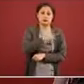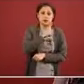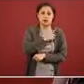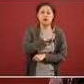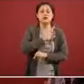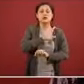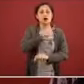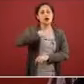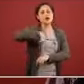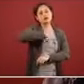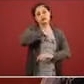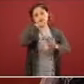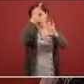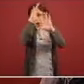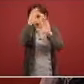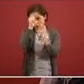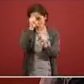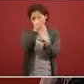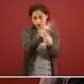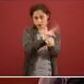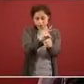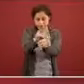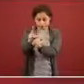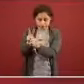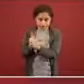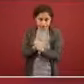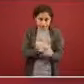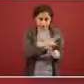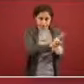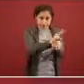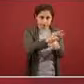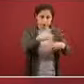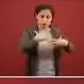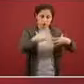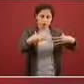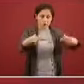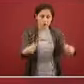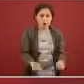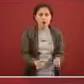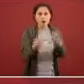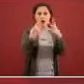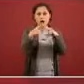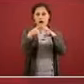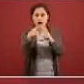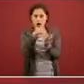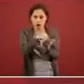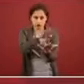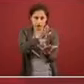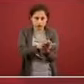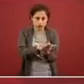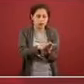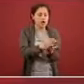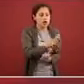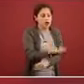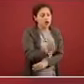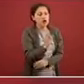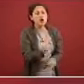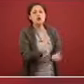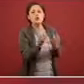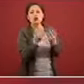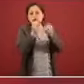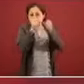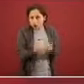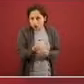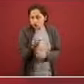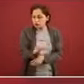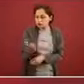correcta vigilancia epidemiológica y se notifiquen adecuadamente los casos sospechosos y los confirmados, esto nos permite saber con